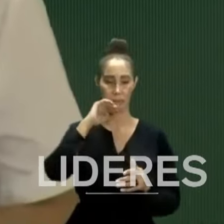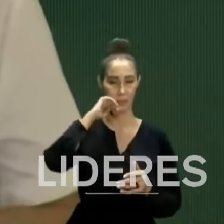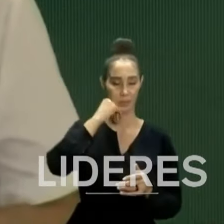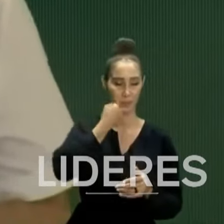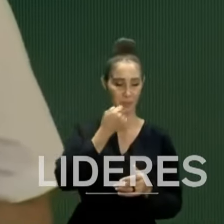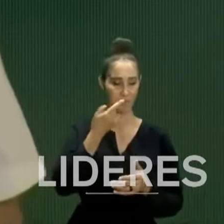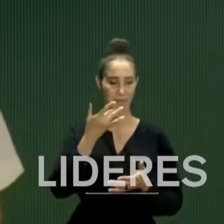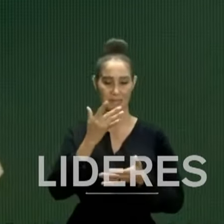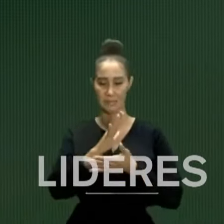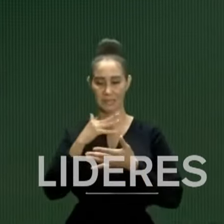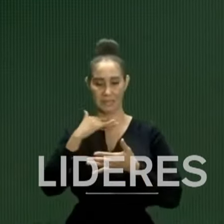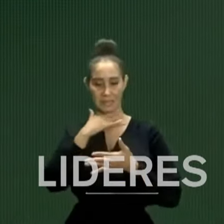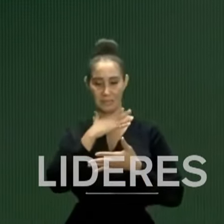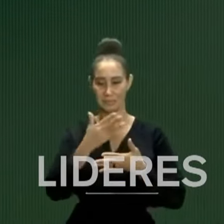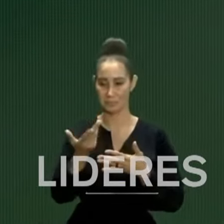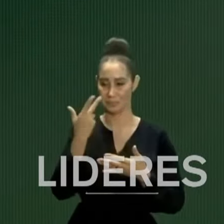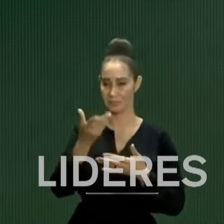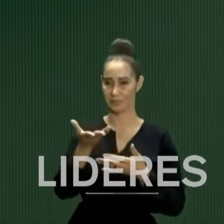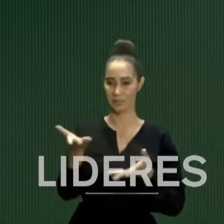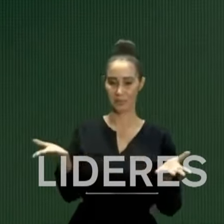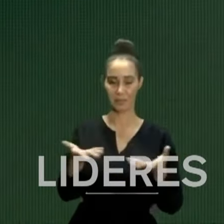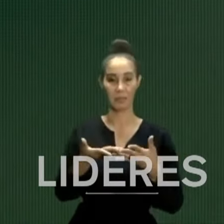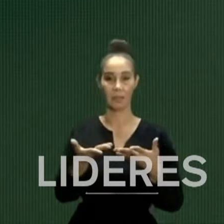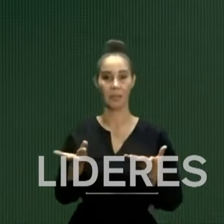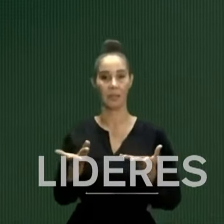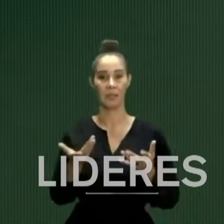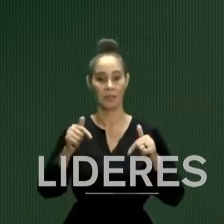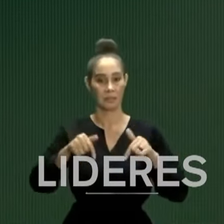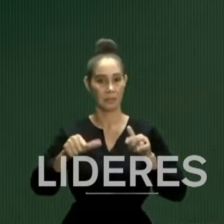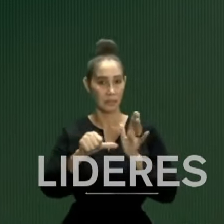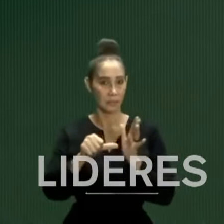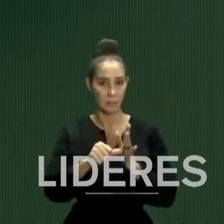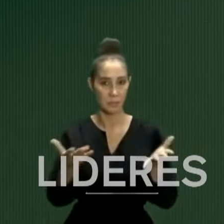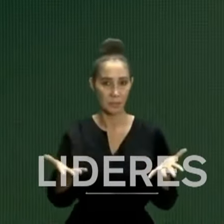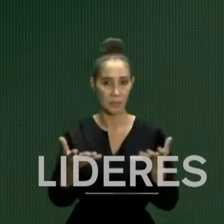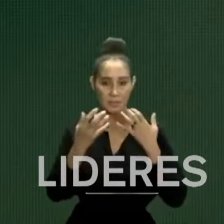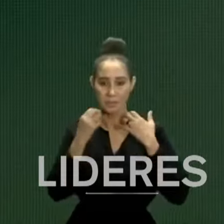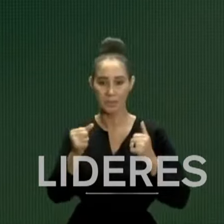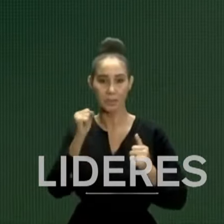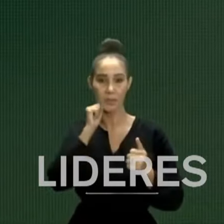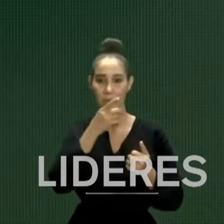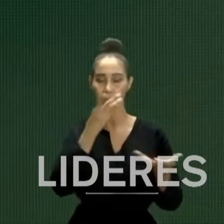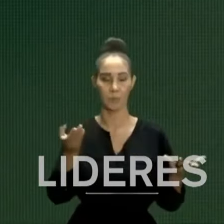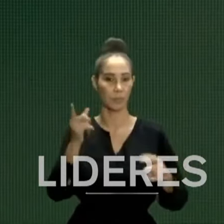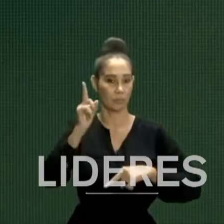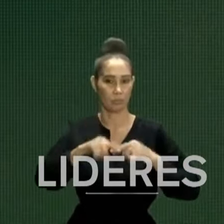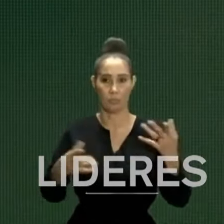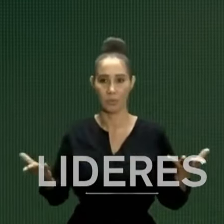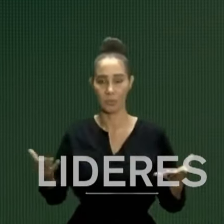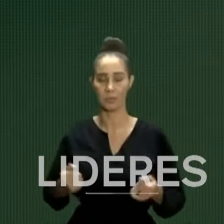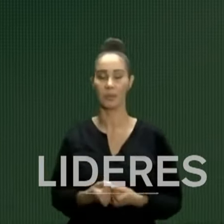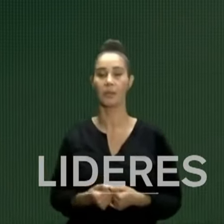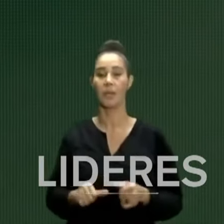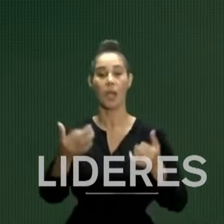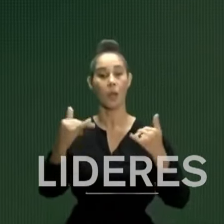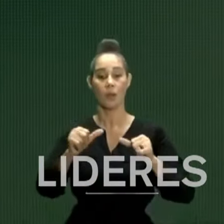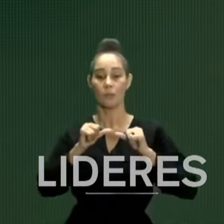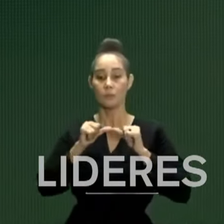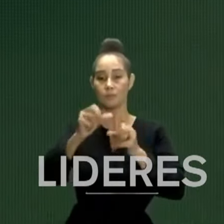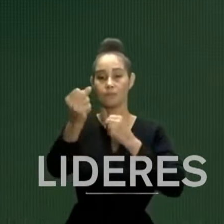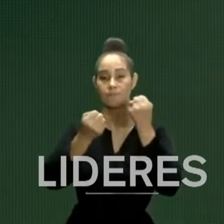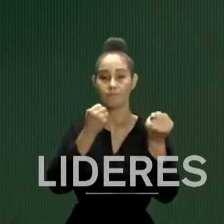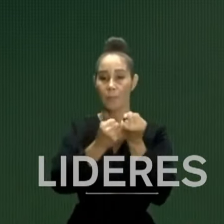tener la situación que nosotros teníamos, en nuestra capital, en nuestro querido Santo Domingo. Y por eso vamos a seguir